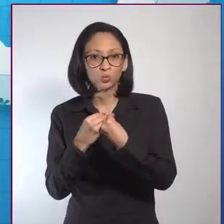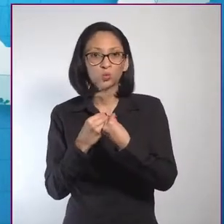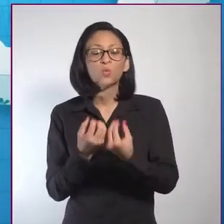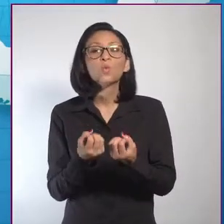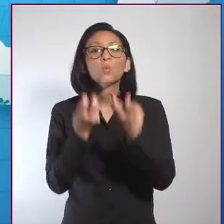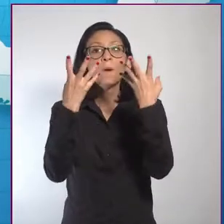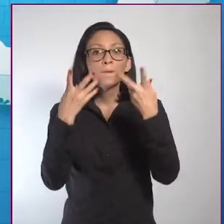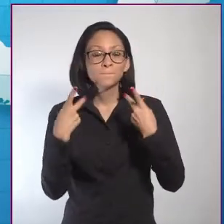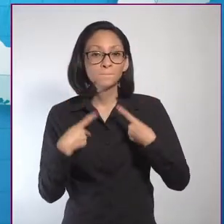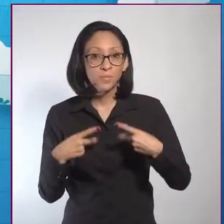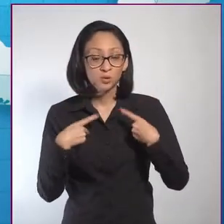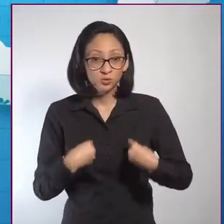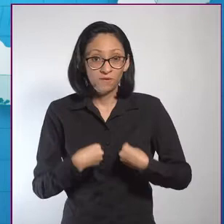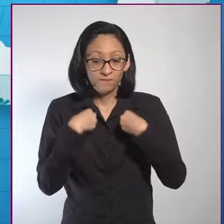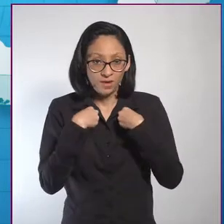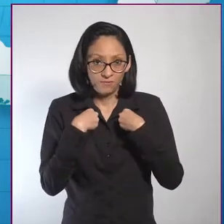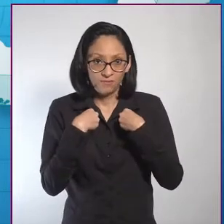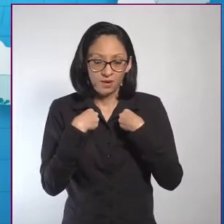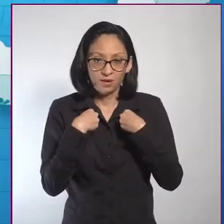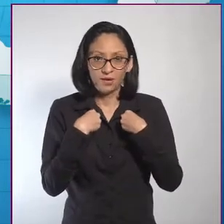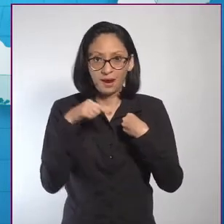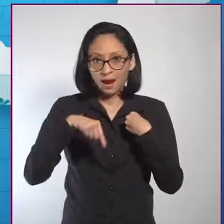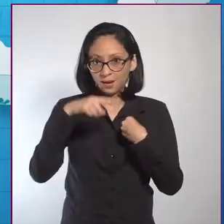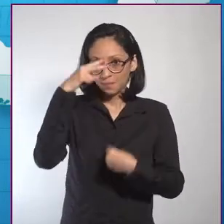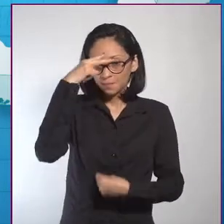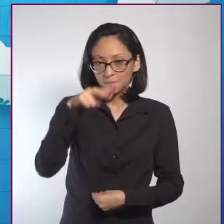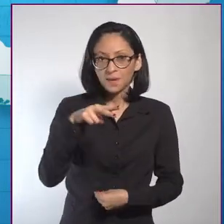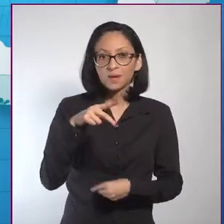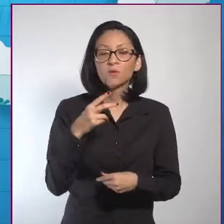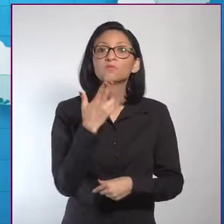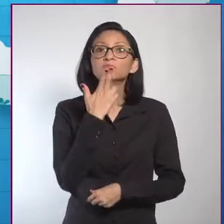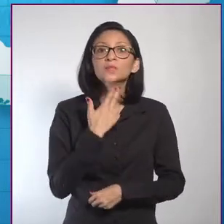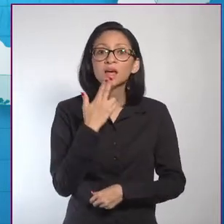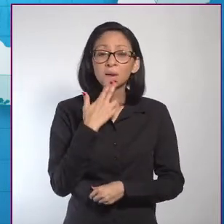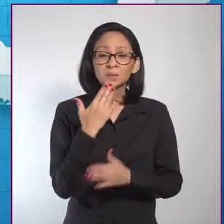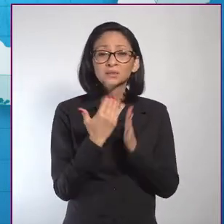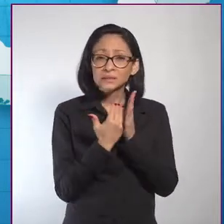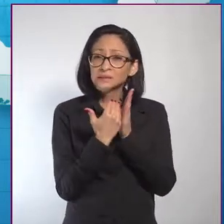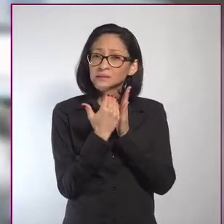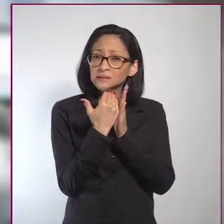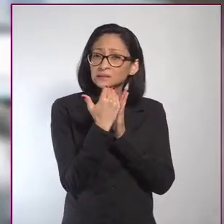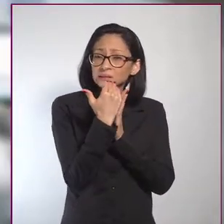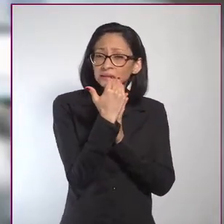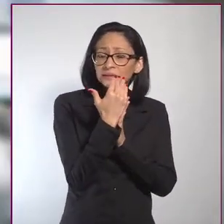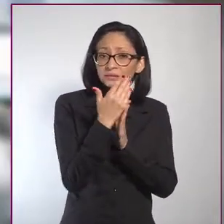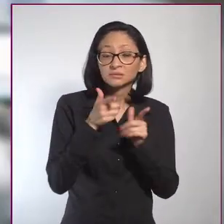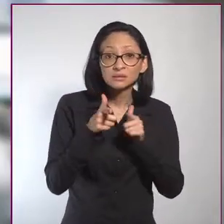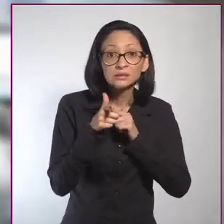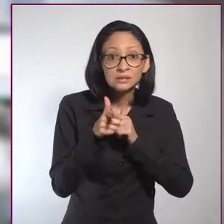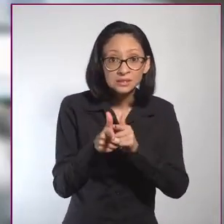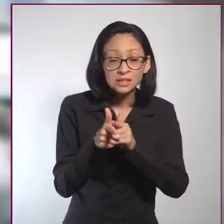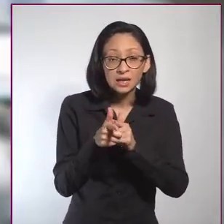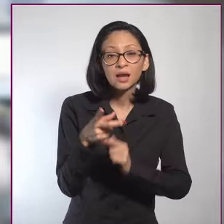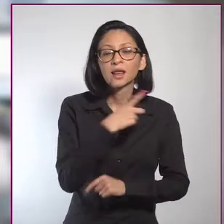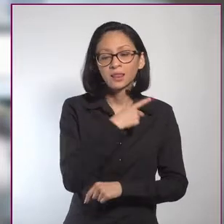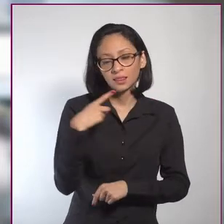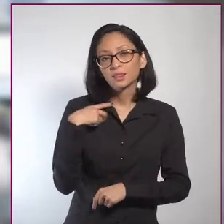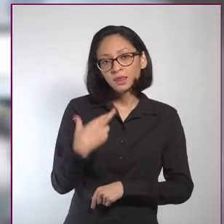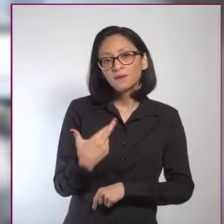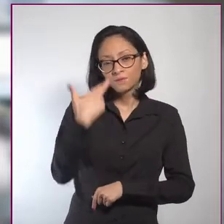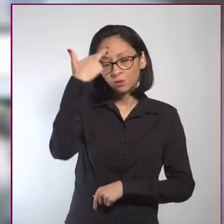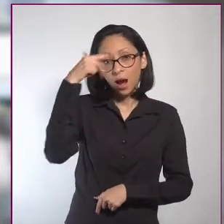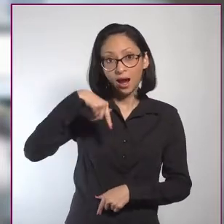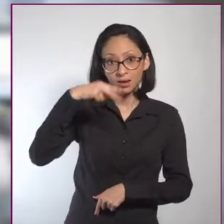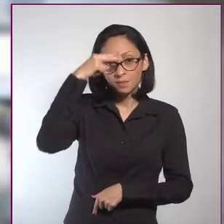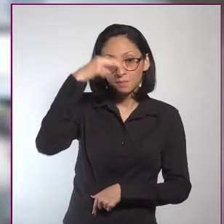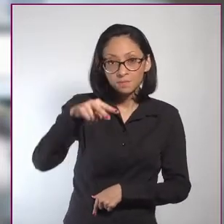de personas que viven con diabetes en México no ha dejado de aumentar. Para empeorar las cosas, hay que recordar que México es el primer lugar